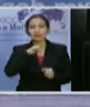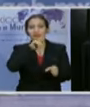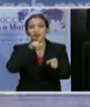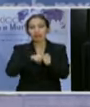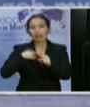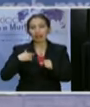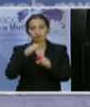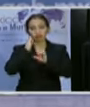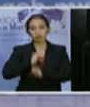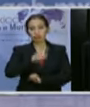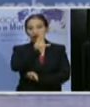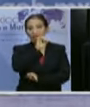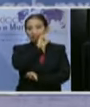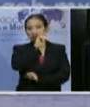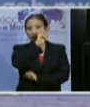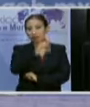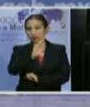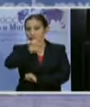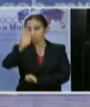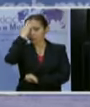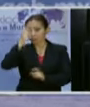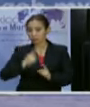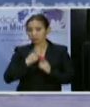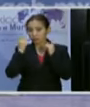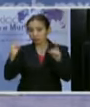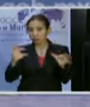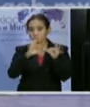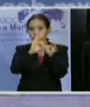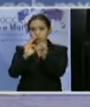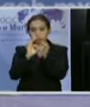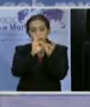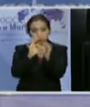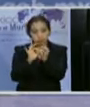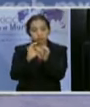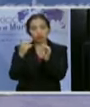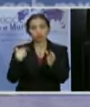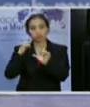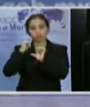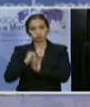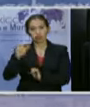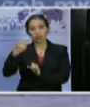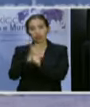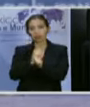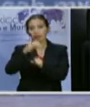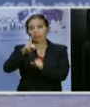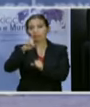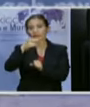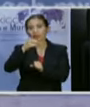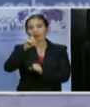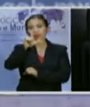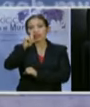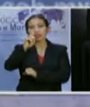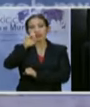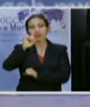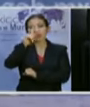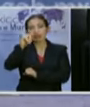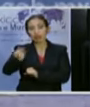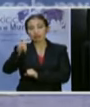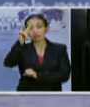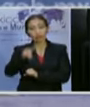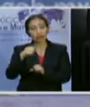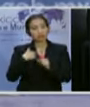particularmente a la Cancillería y reconocer a la Dirección General de Vinculación presidida por el licenciado Miguel Díaz, quien realmente